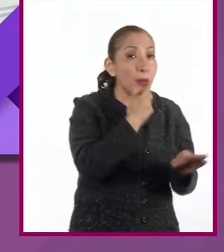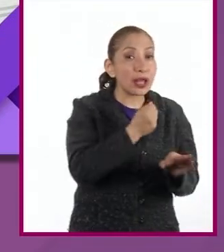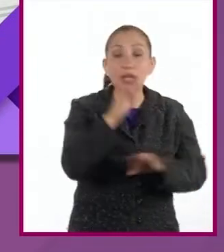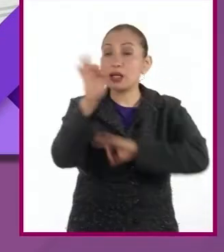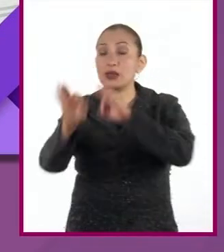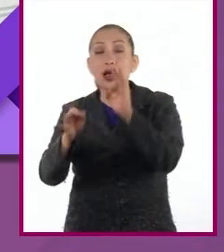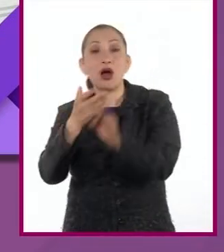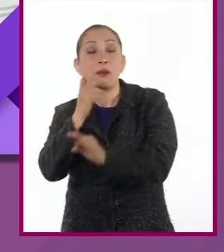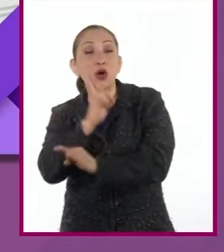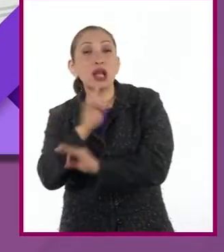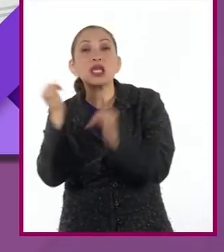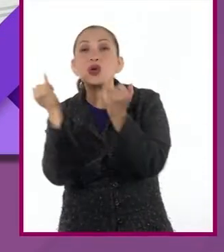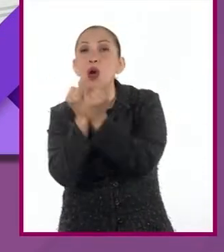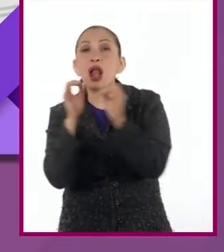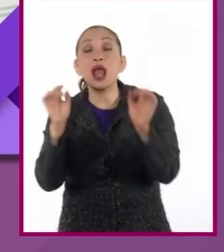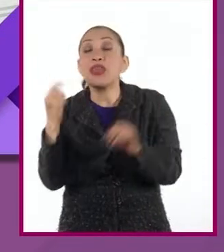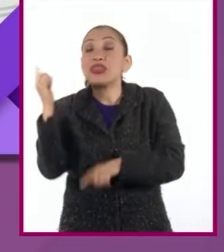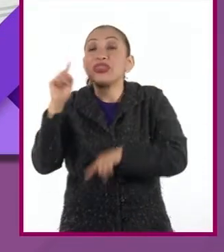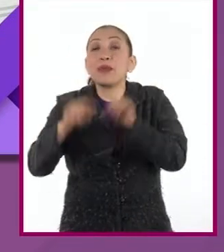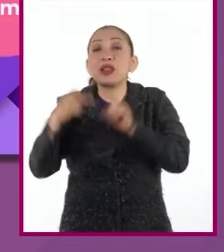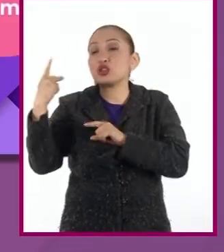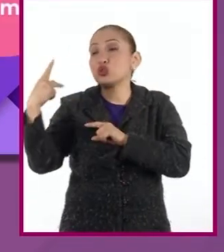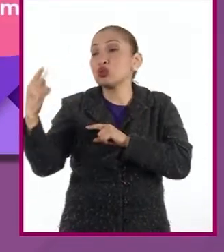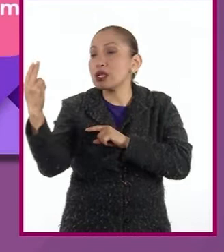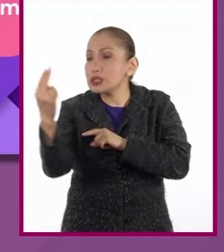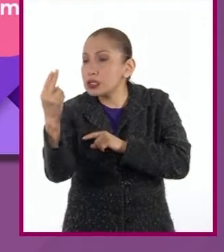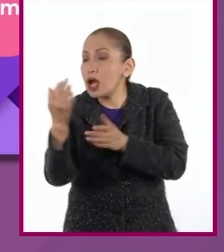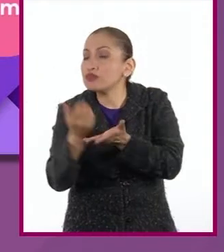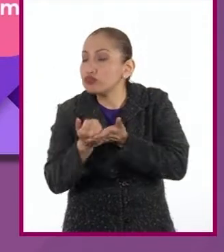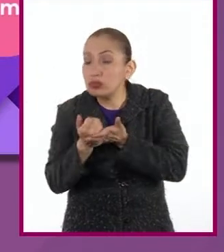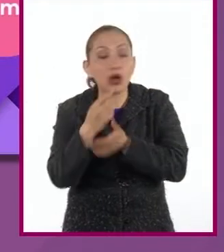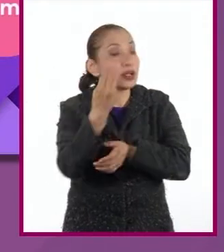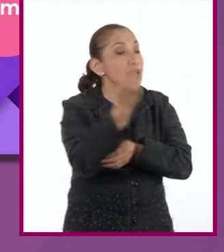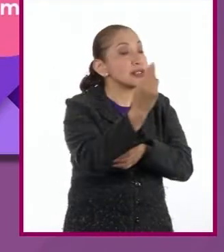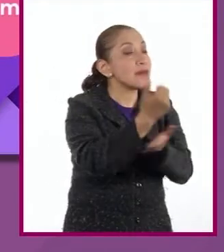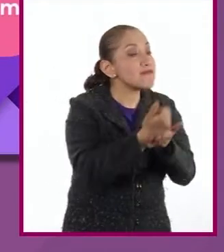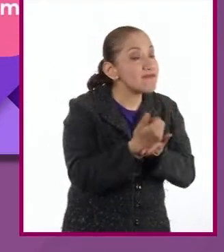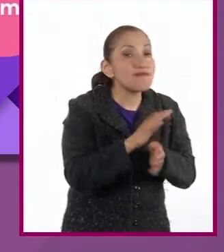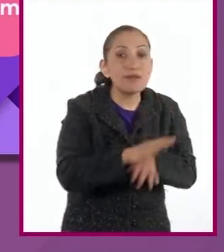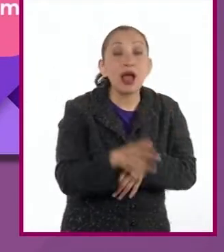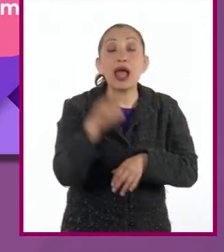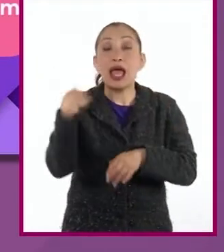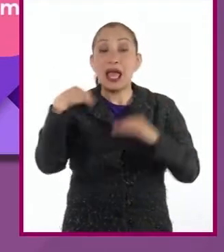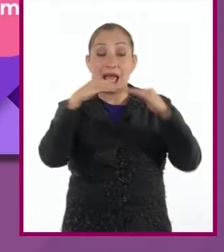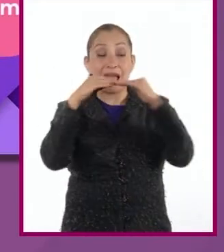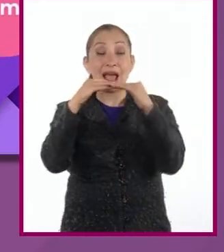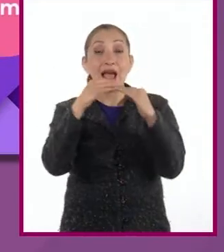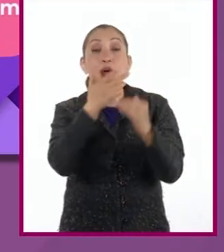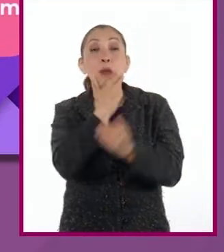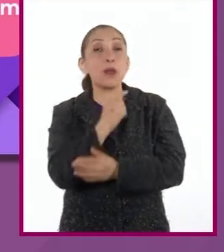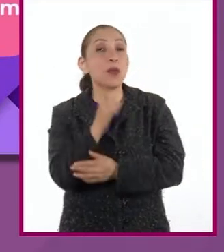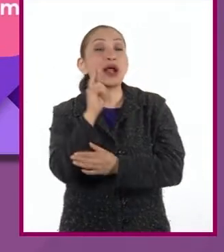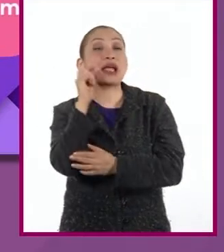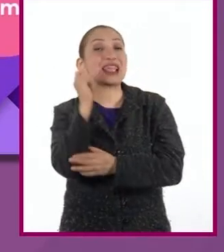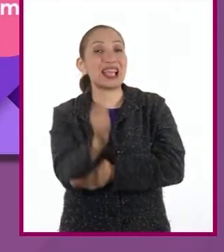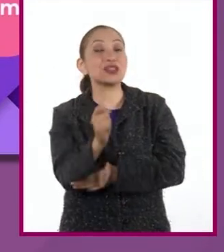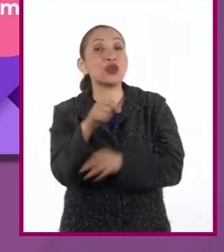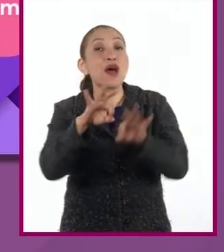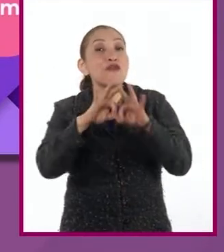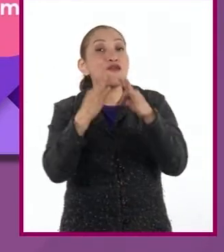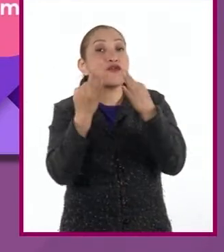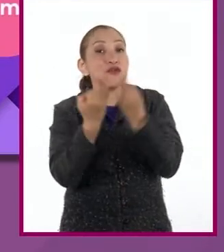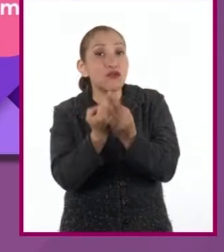mujeres, según sus necesidades respectivas. De igual modo, la equidad de género es considerada como un